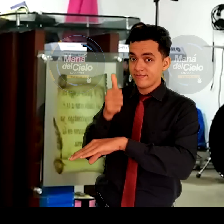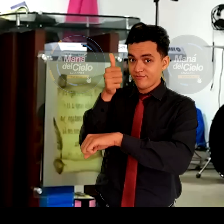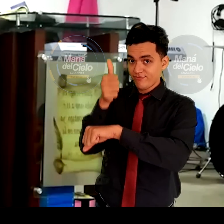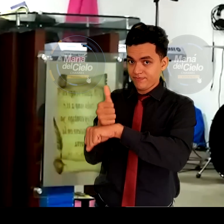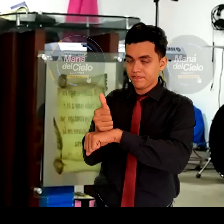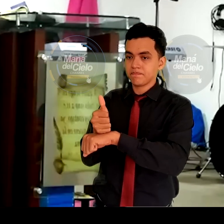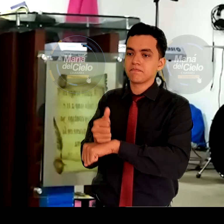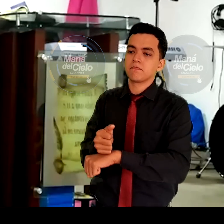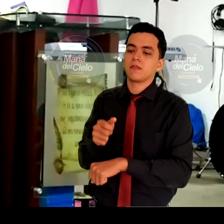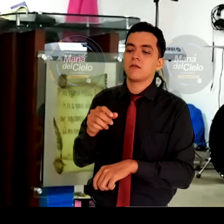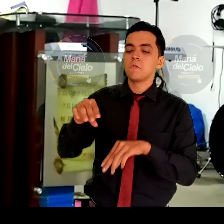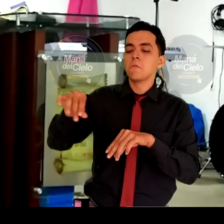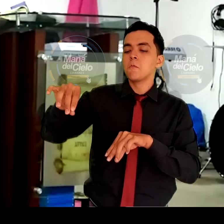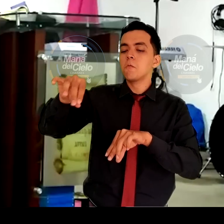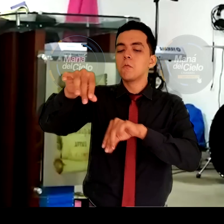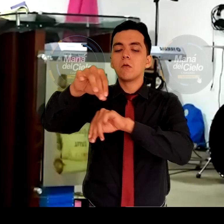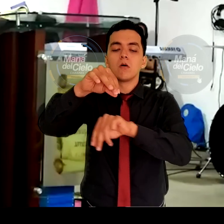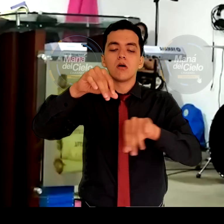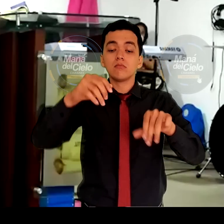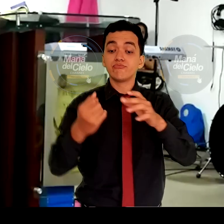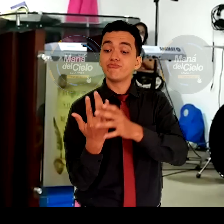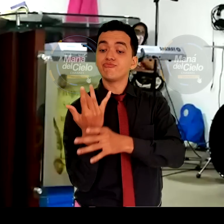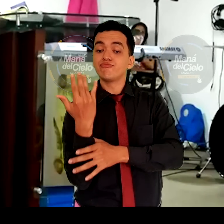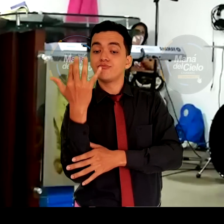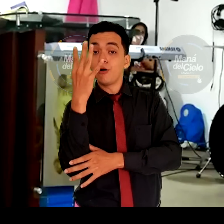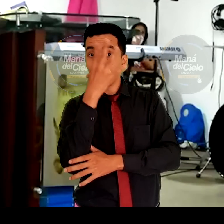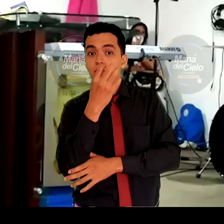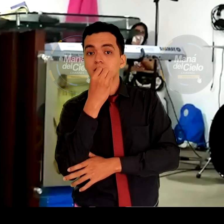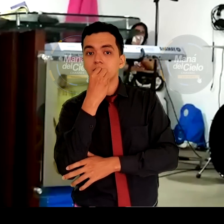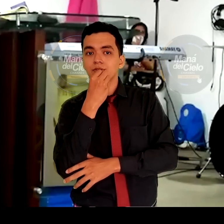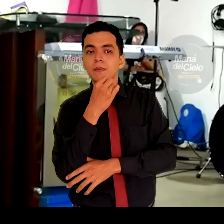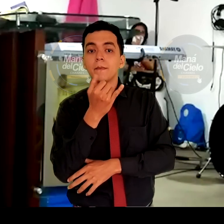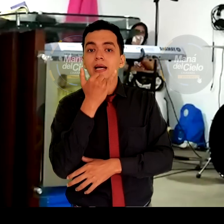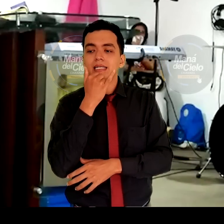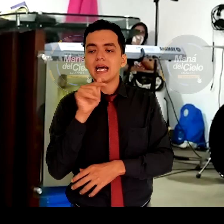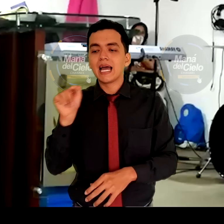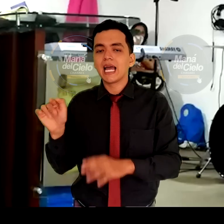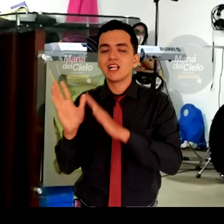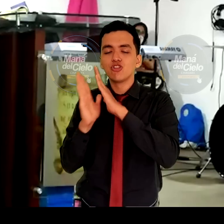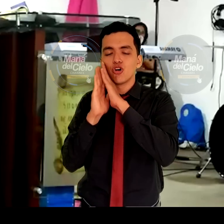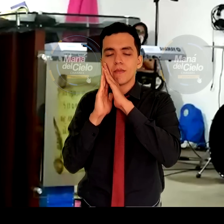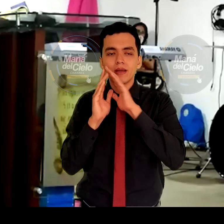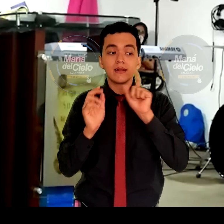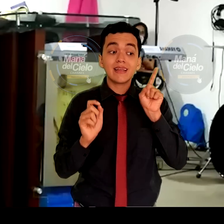dormía, el enemigo vino y sembró cizaña.